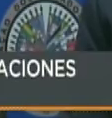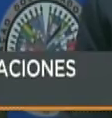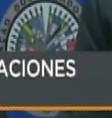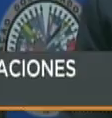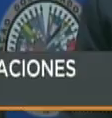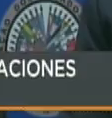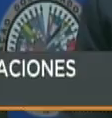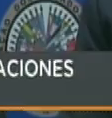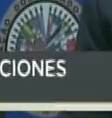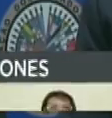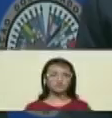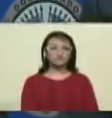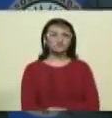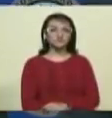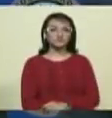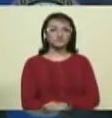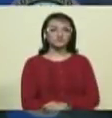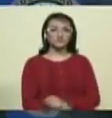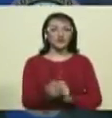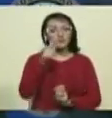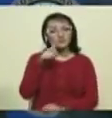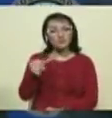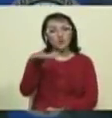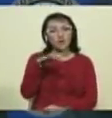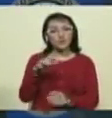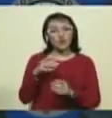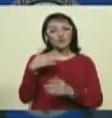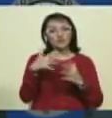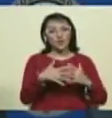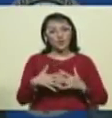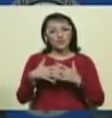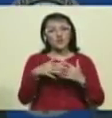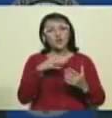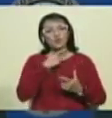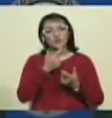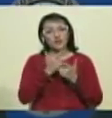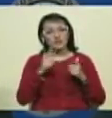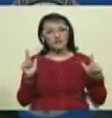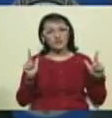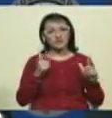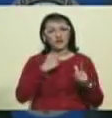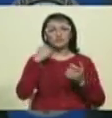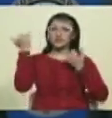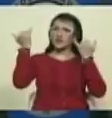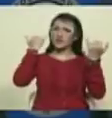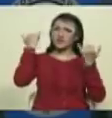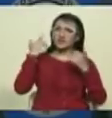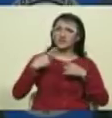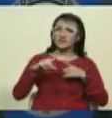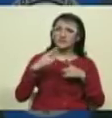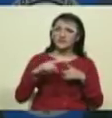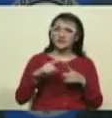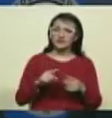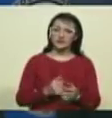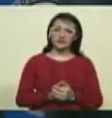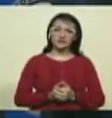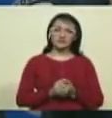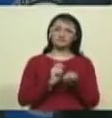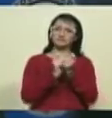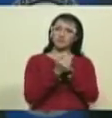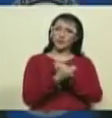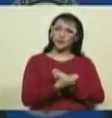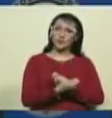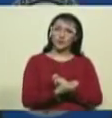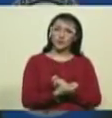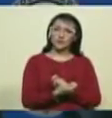al pueblo de Estados Unidos no le gustan las dictaduras, le gusta la democracia, le gusta la libertad, le gusta la creatividad, le gusta poder innovar